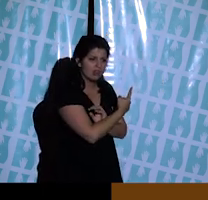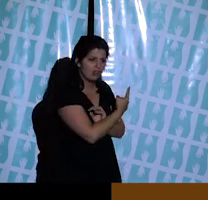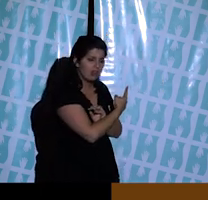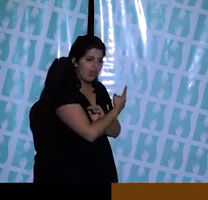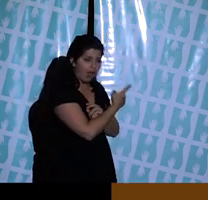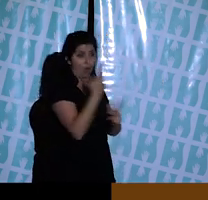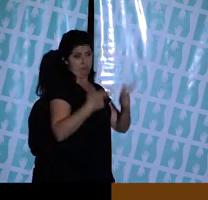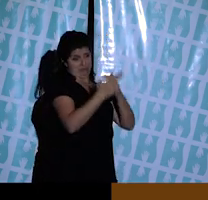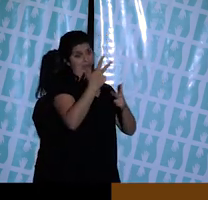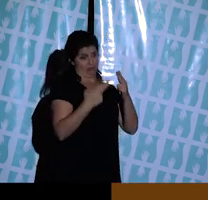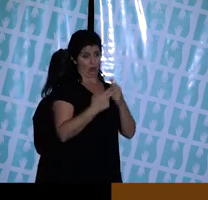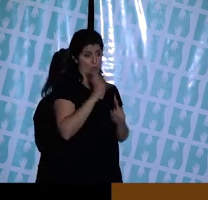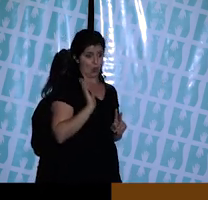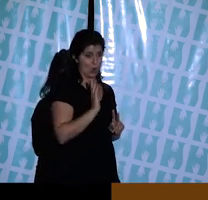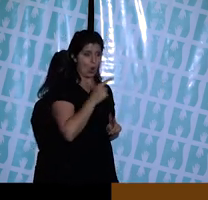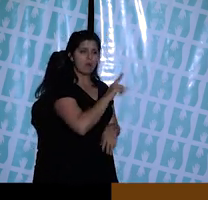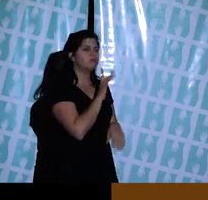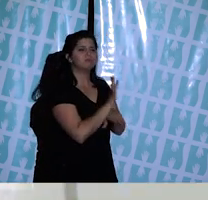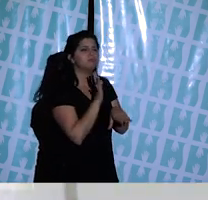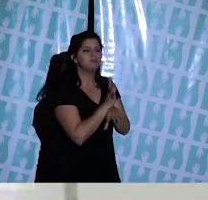Está operado. Entonces, ¿qué significa?